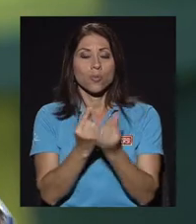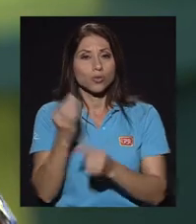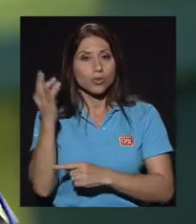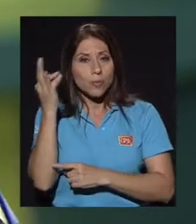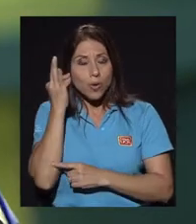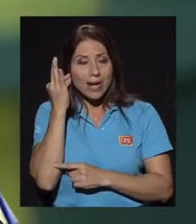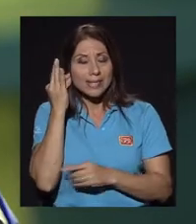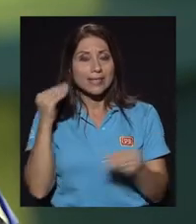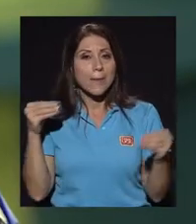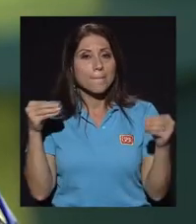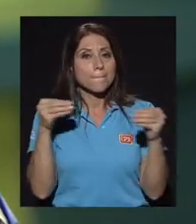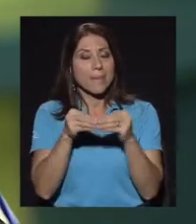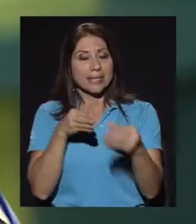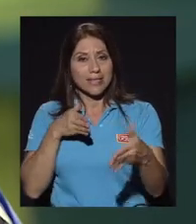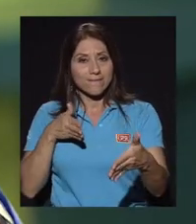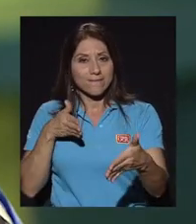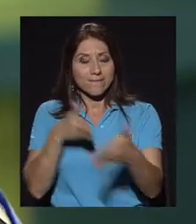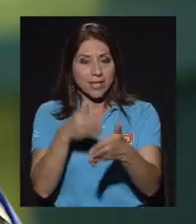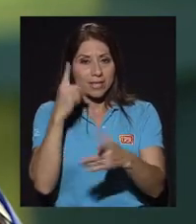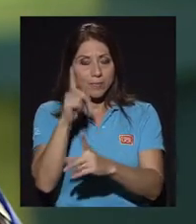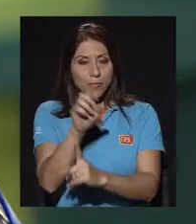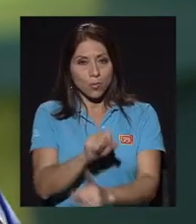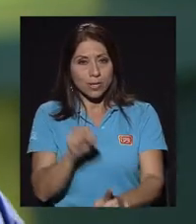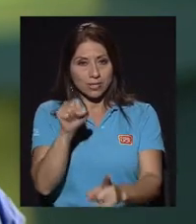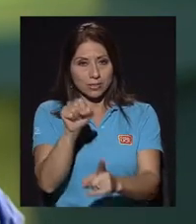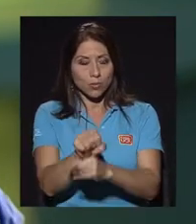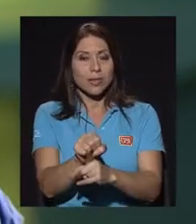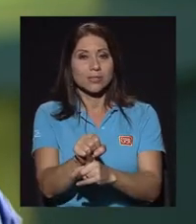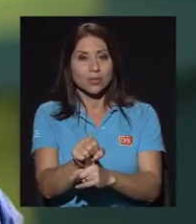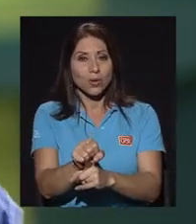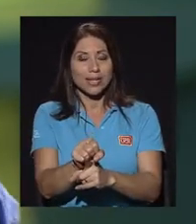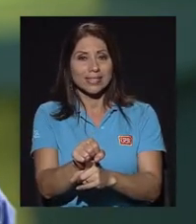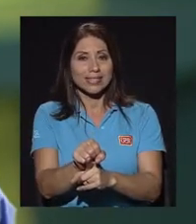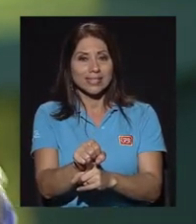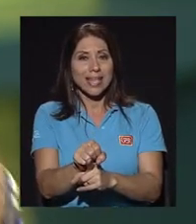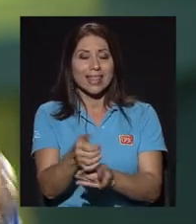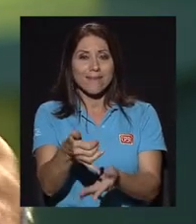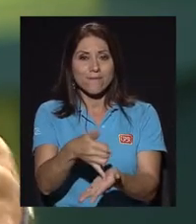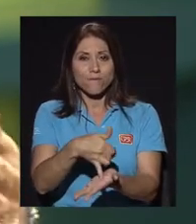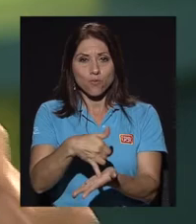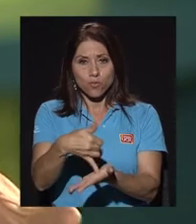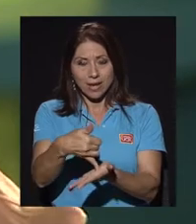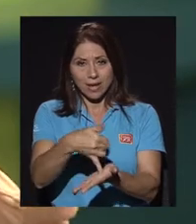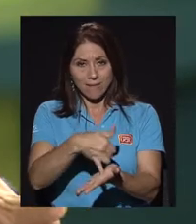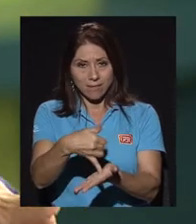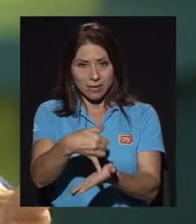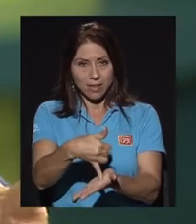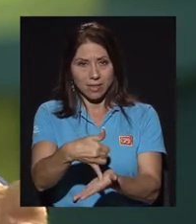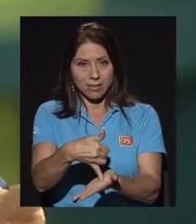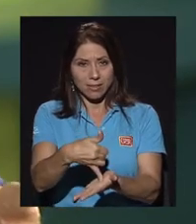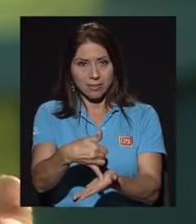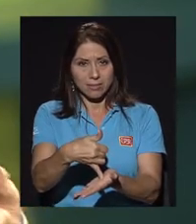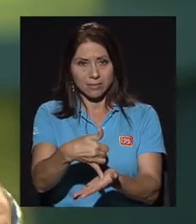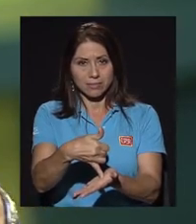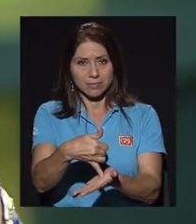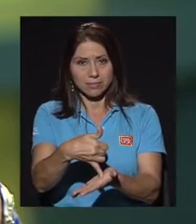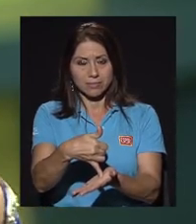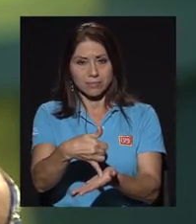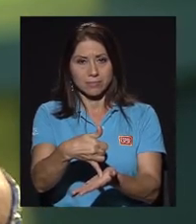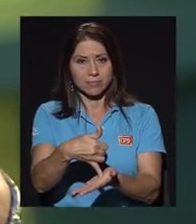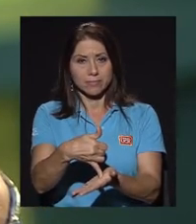que están más afectados por estas situaciones de vulnerabilidad.